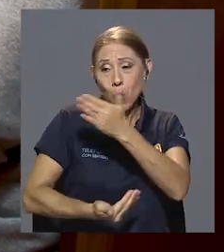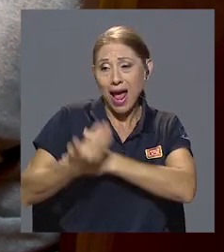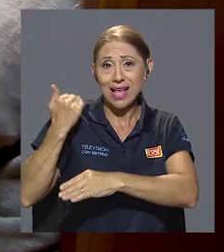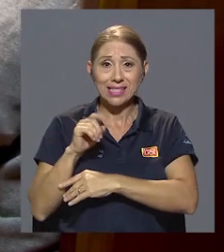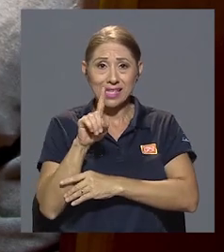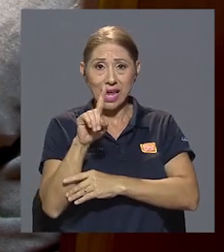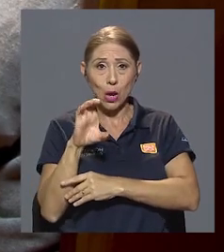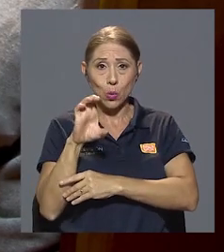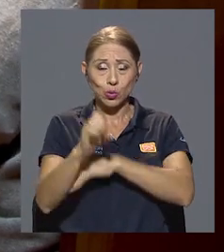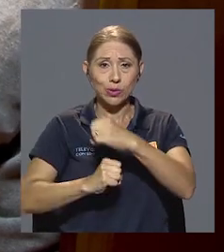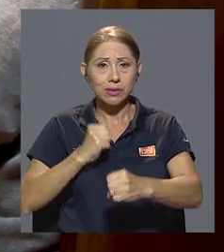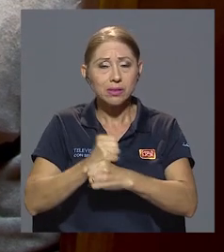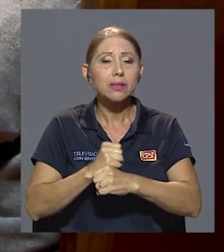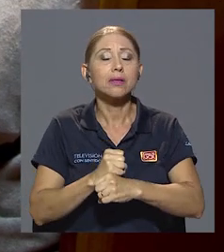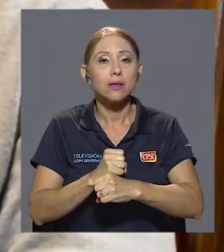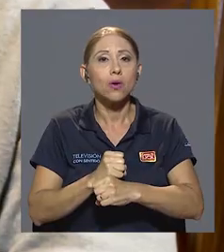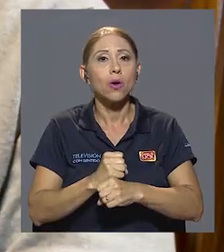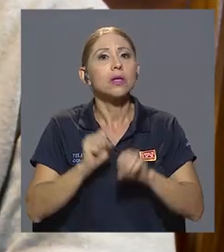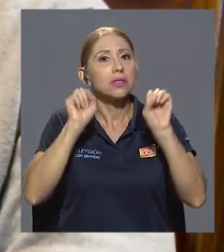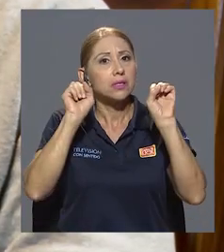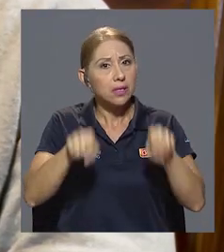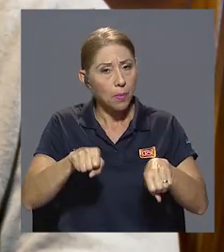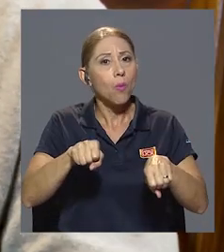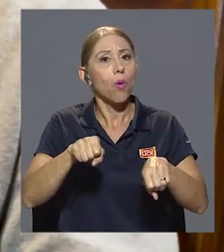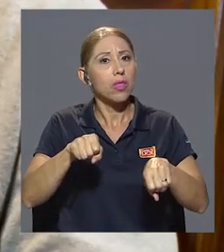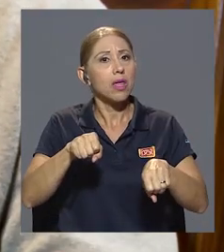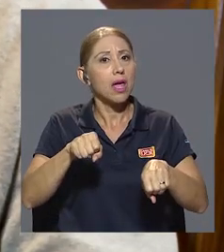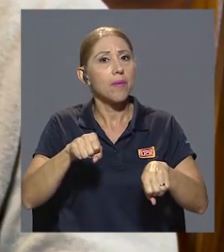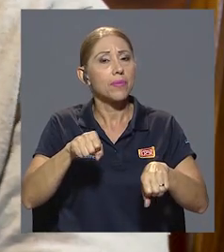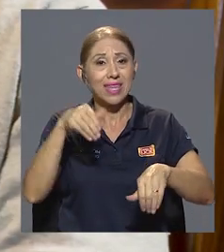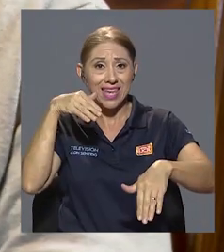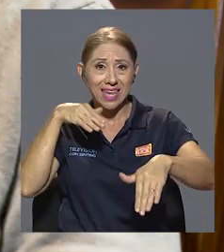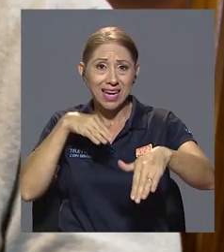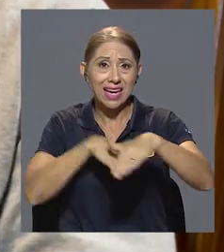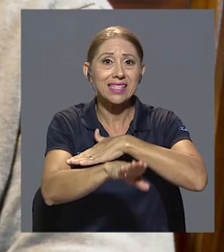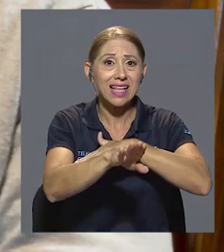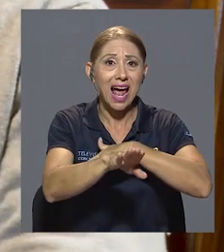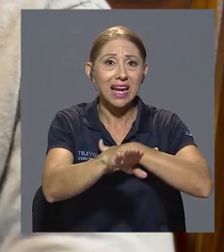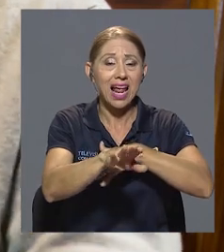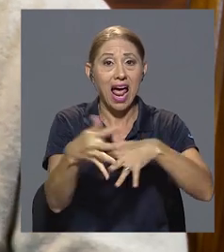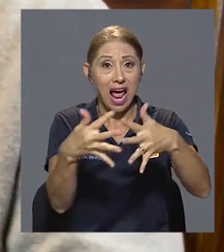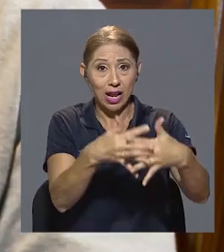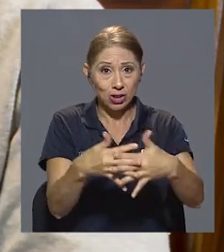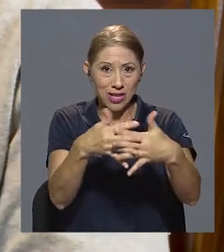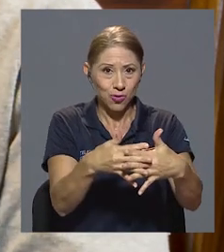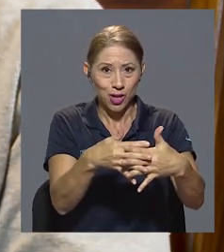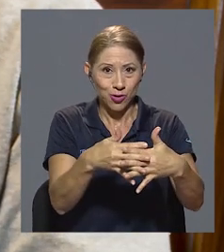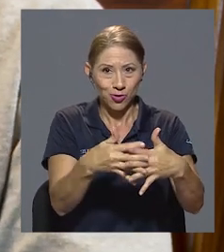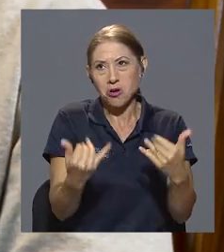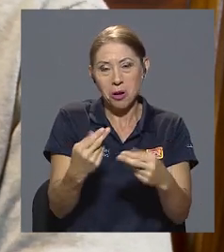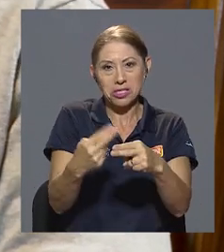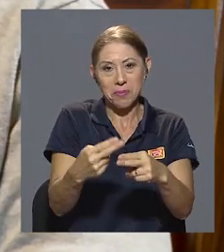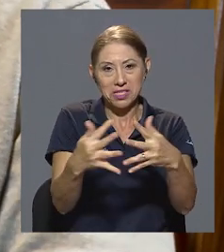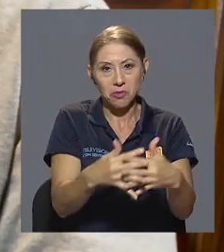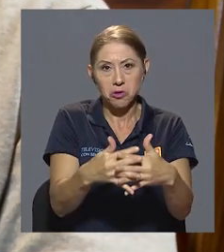apenas un siglo se podía ingresar al territorio que conocemos como los eeuu